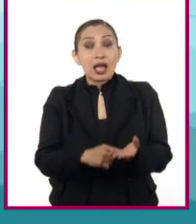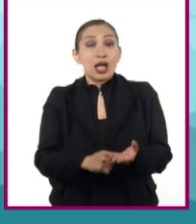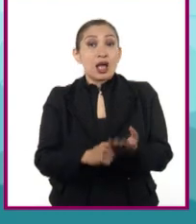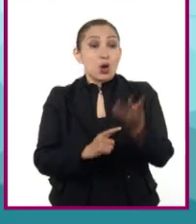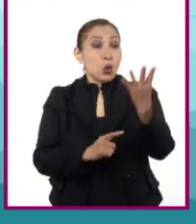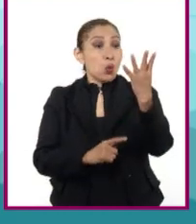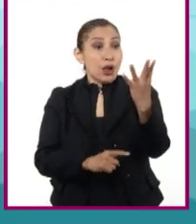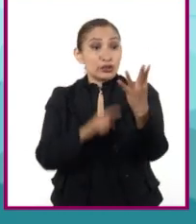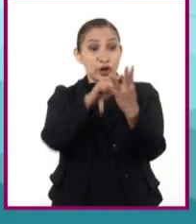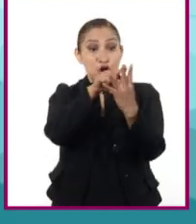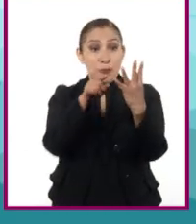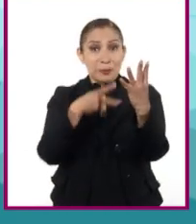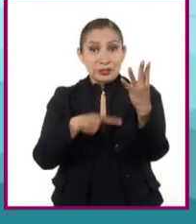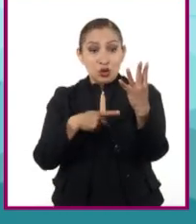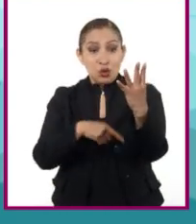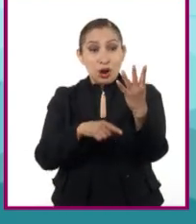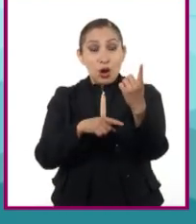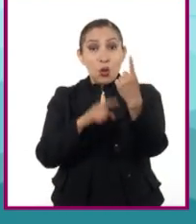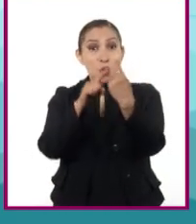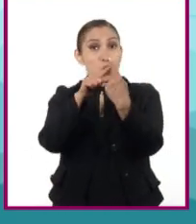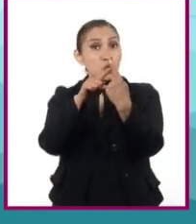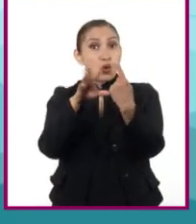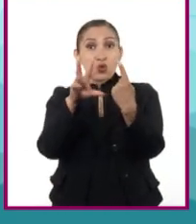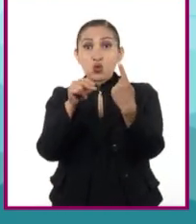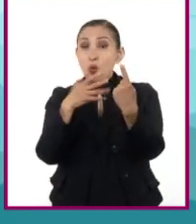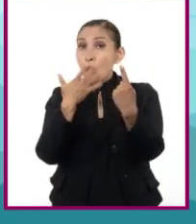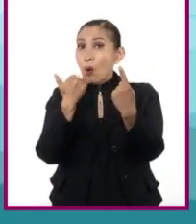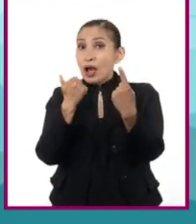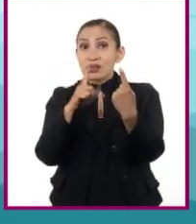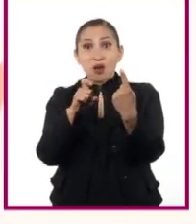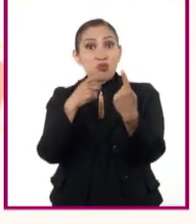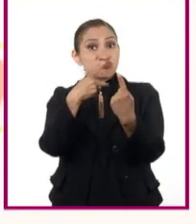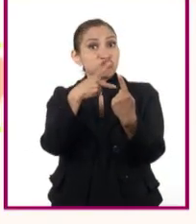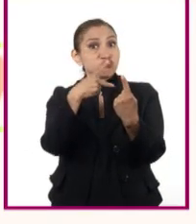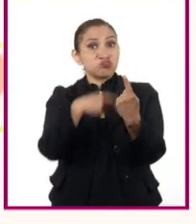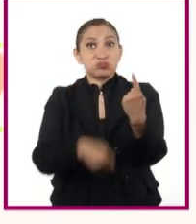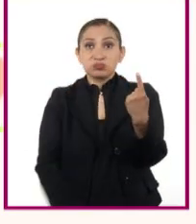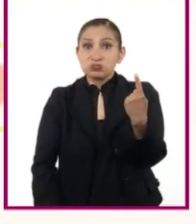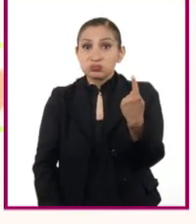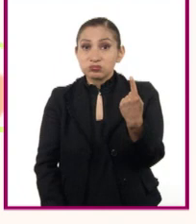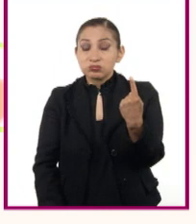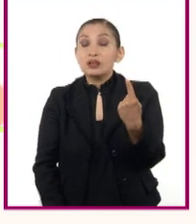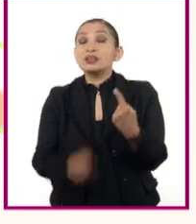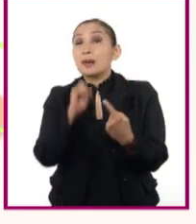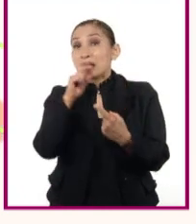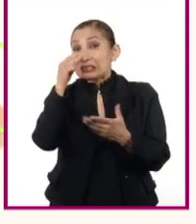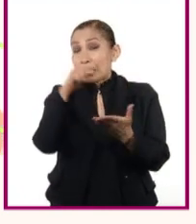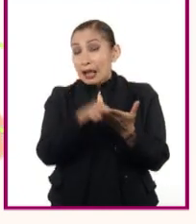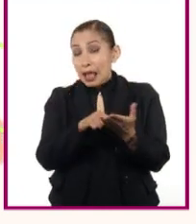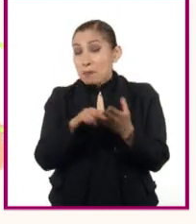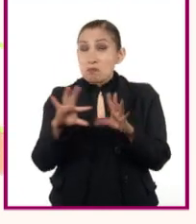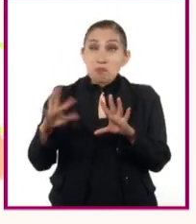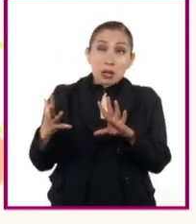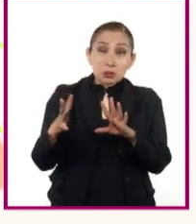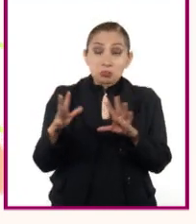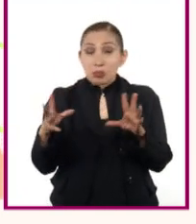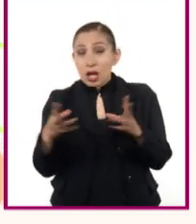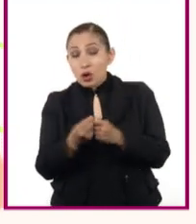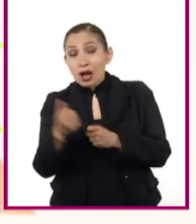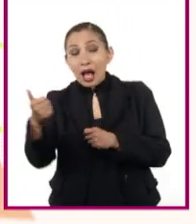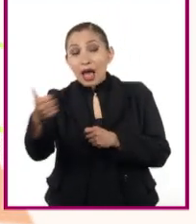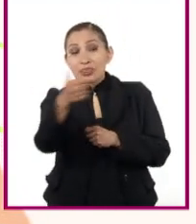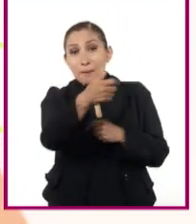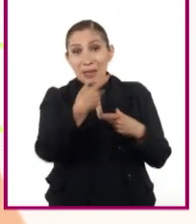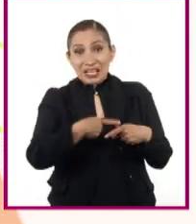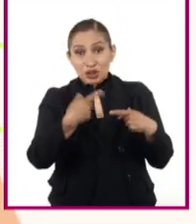4 personas, una no alcanza agua potable? También se ha estimado que en promedio cada